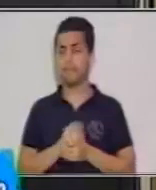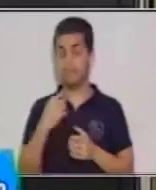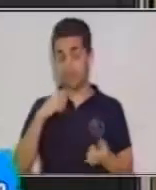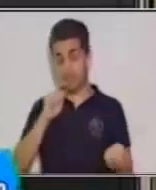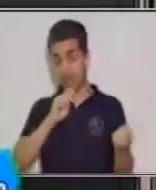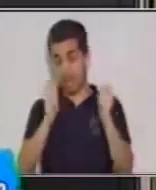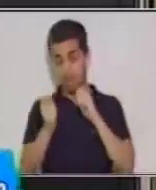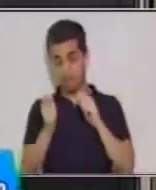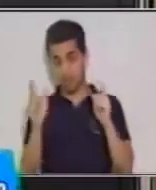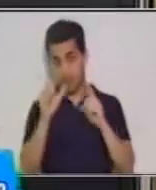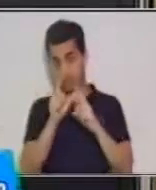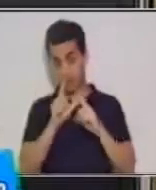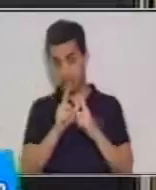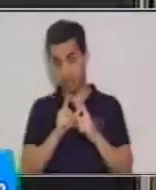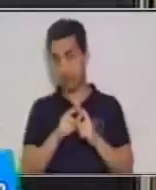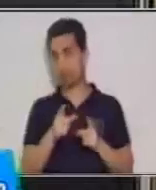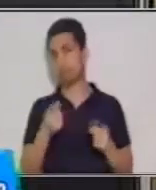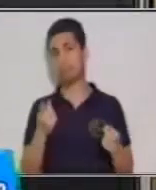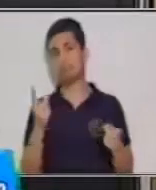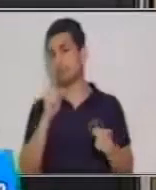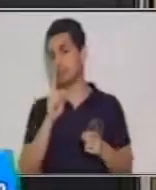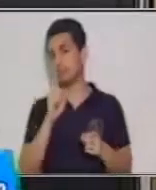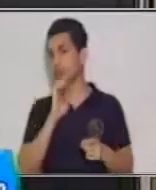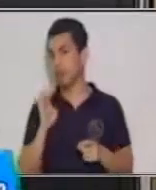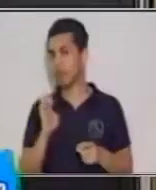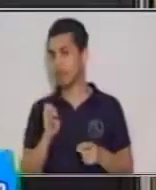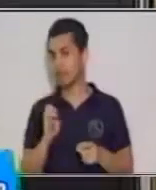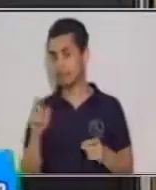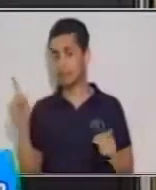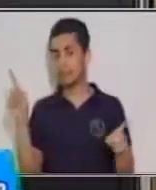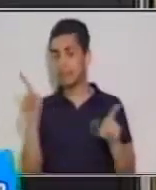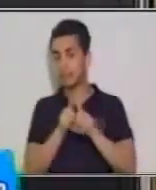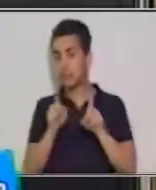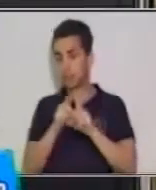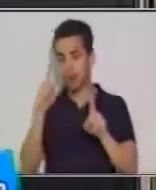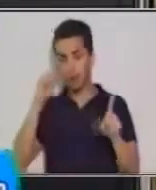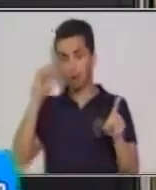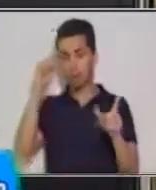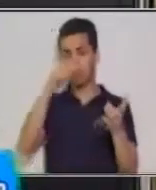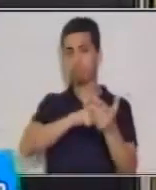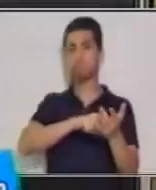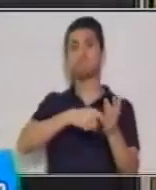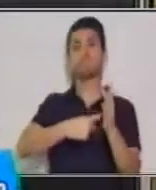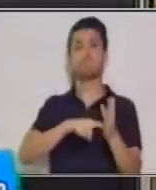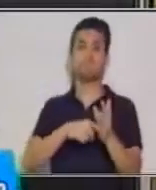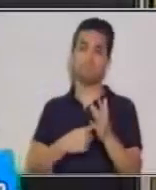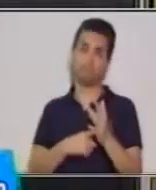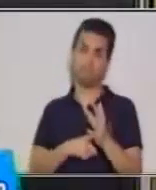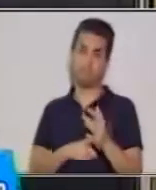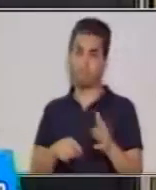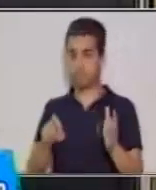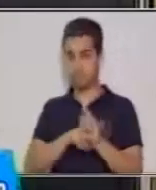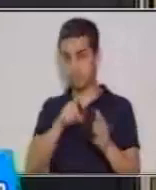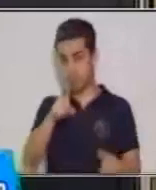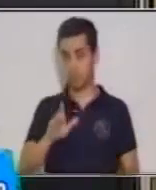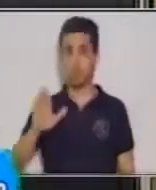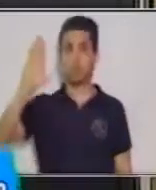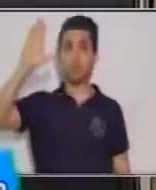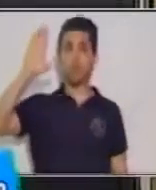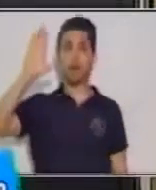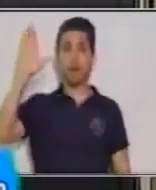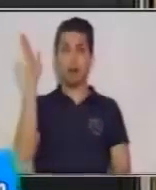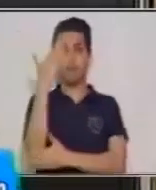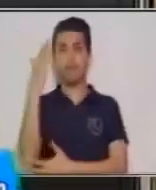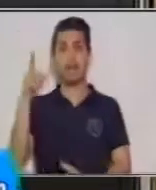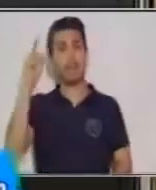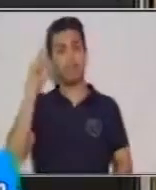cambiamos las letras, entonces ya no va ese mismo significado. Si voy a decir la jura de la bandera, la tengo